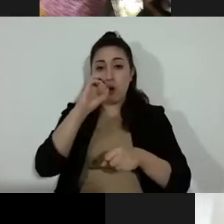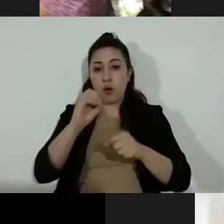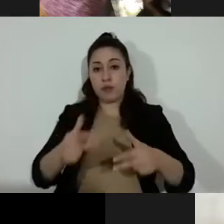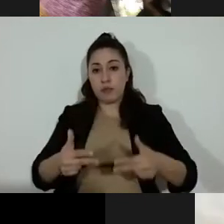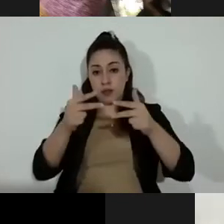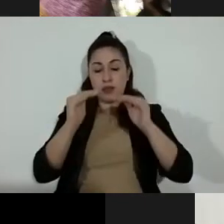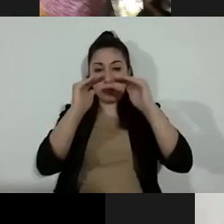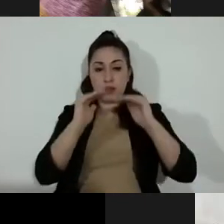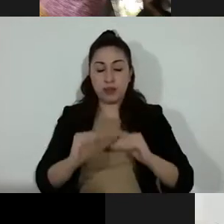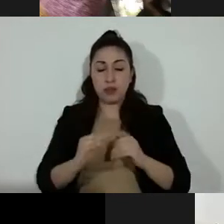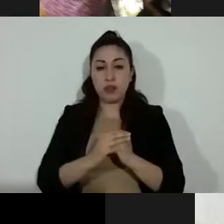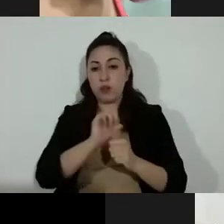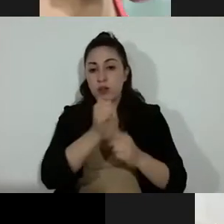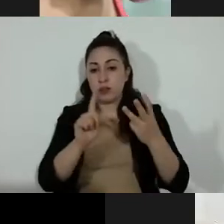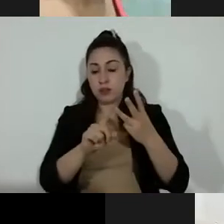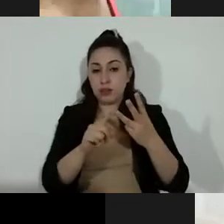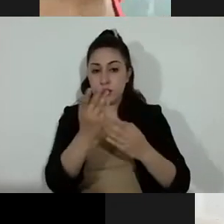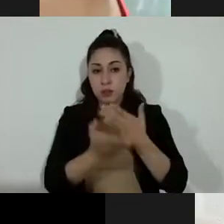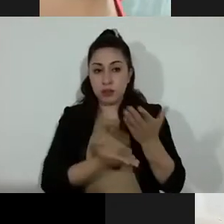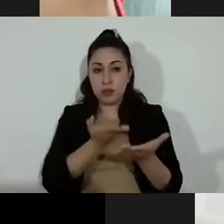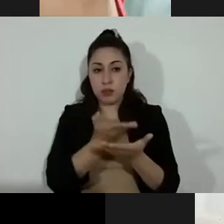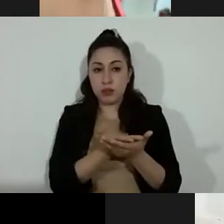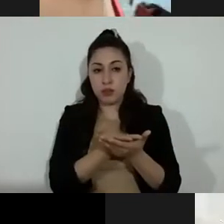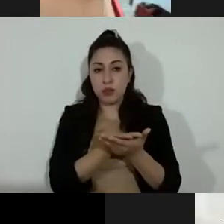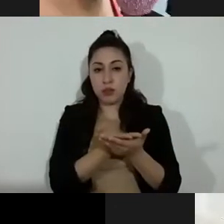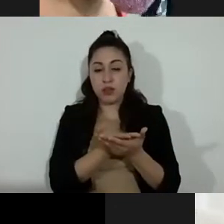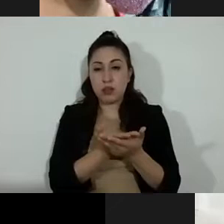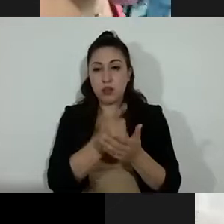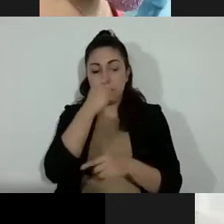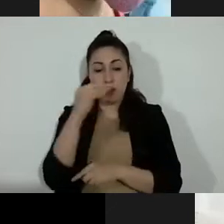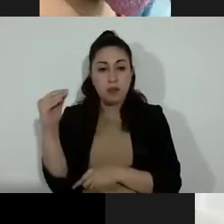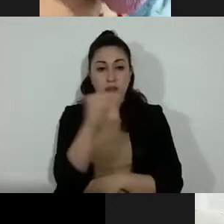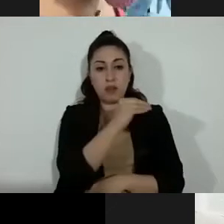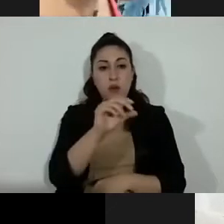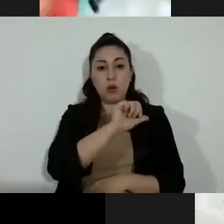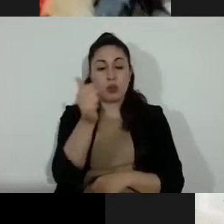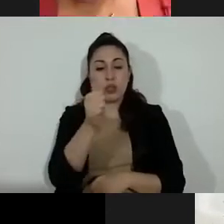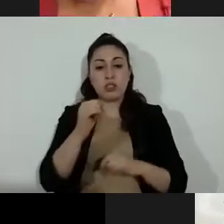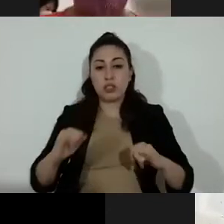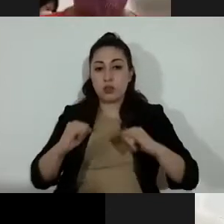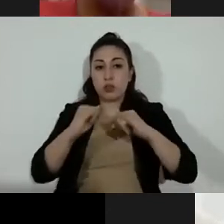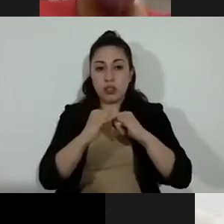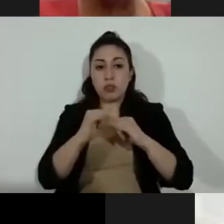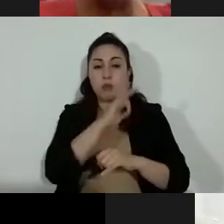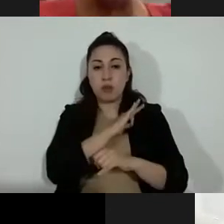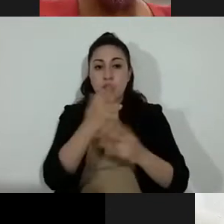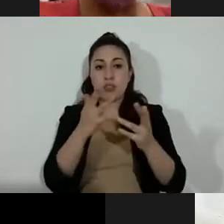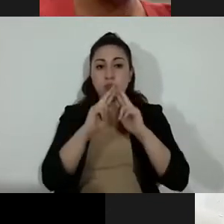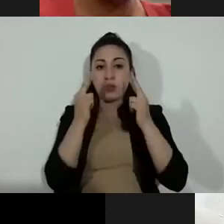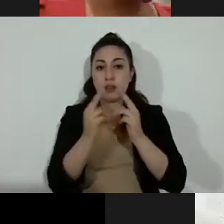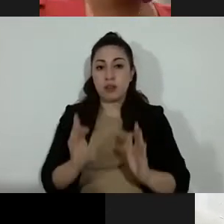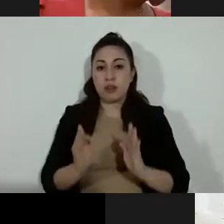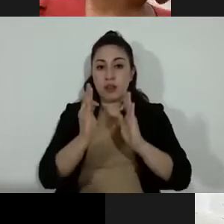la propuesta de inclusión de algunos institutos o direcciones adicionales que hace el diputado Rubio.